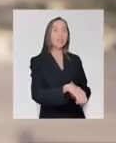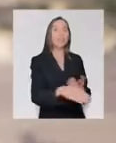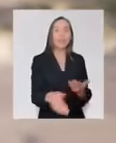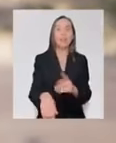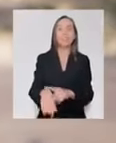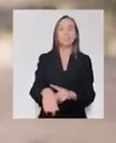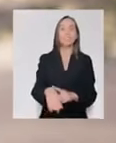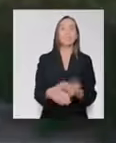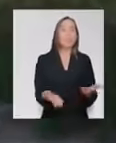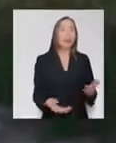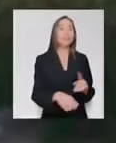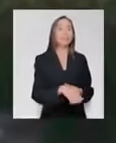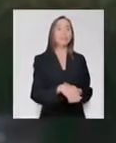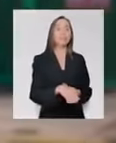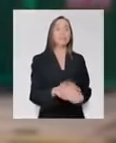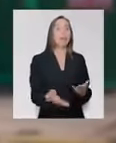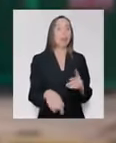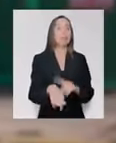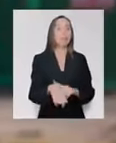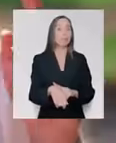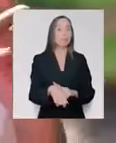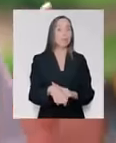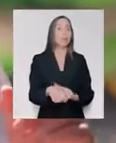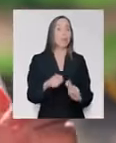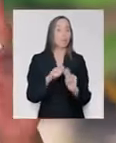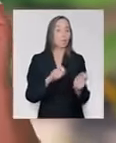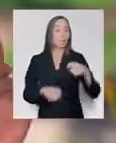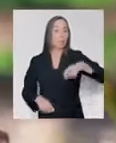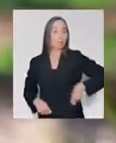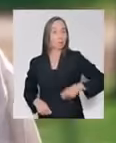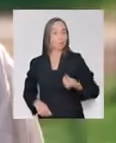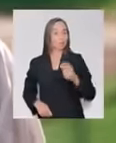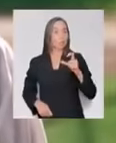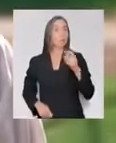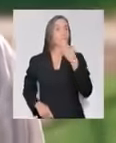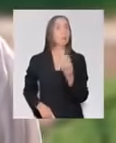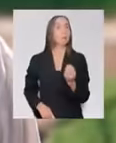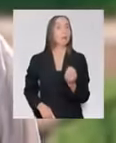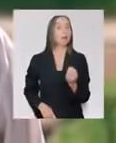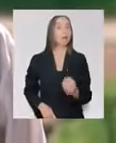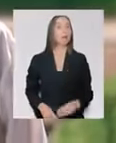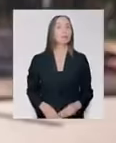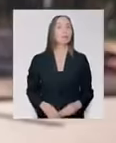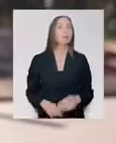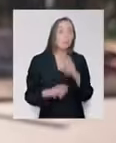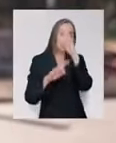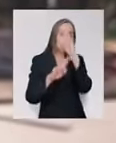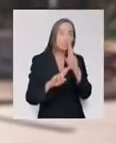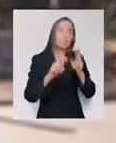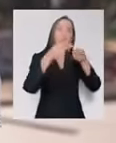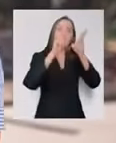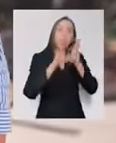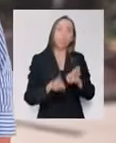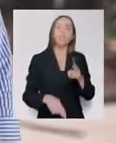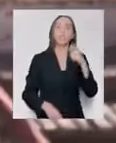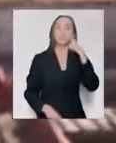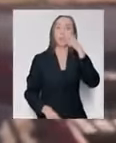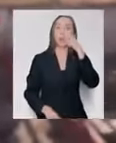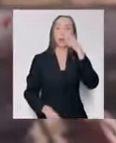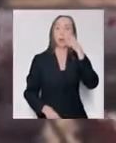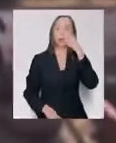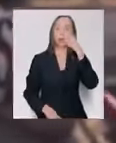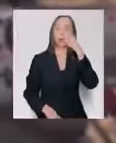tiempo. Es tiempo. Es tiempo. Es tiempo. De mejores pensiones. De respetar los derechos